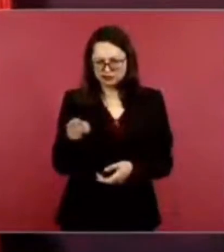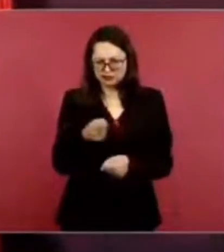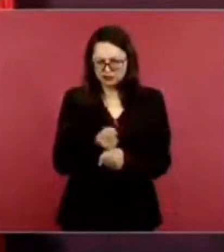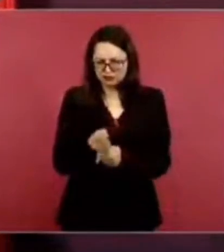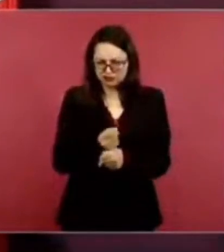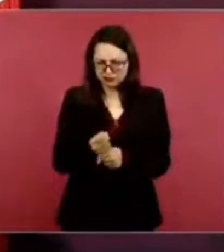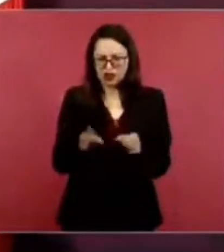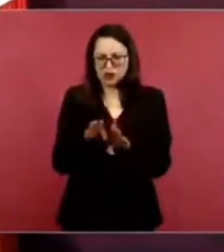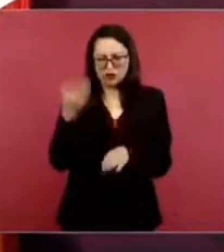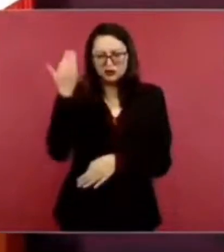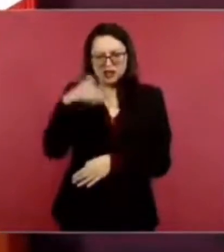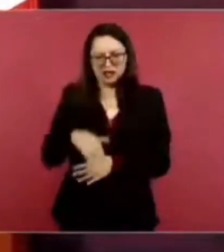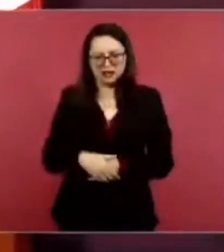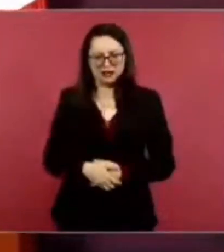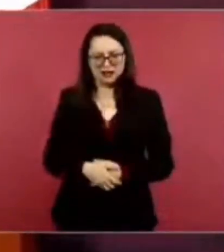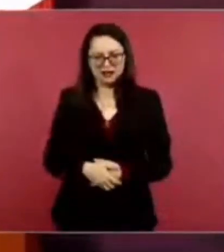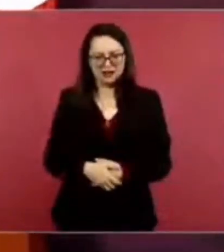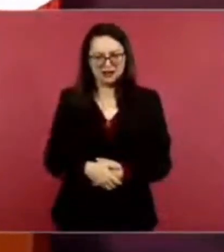juez